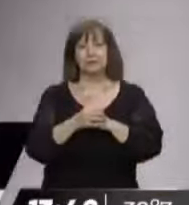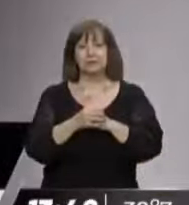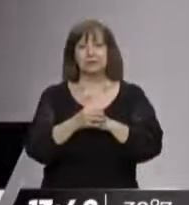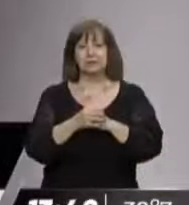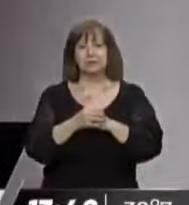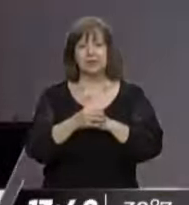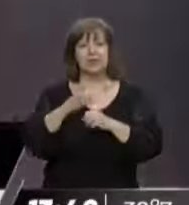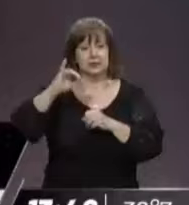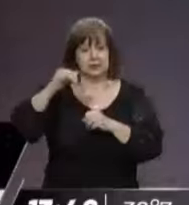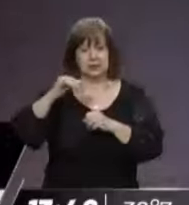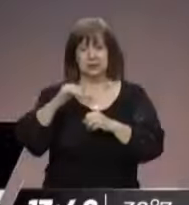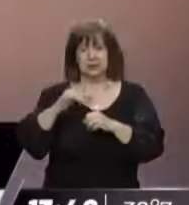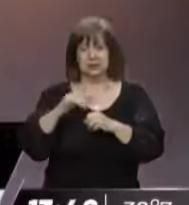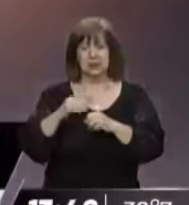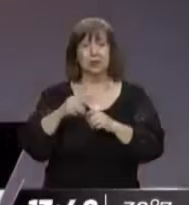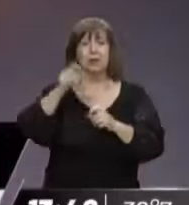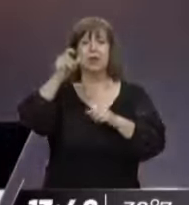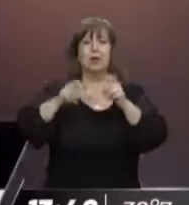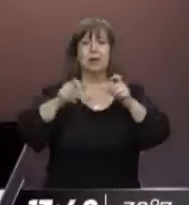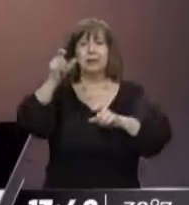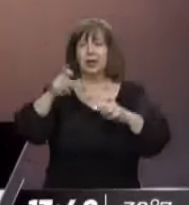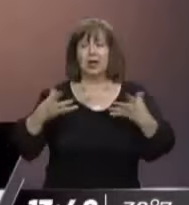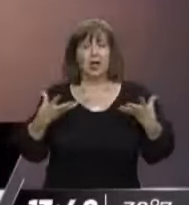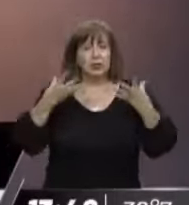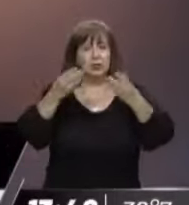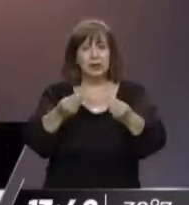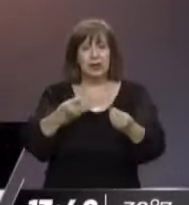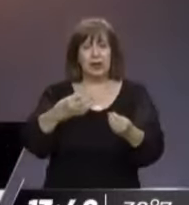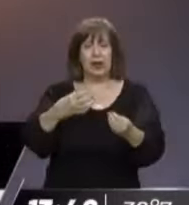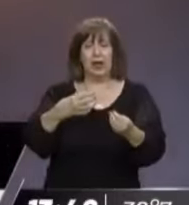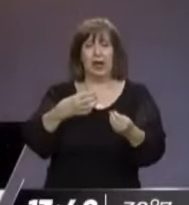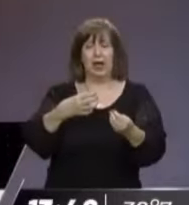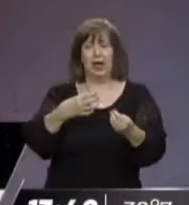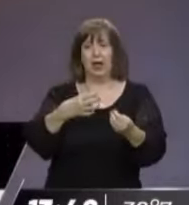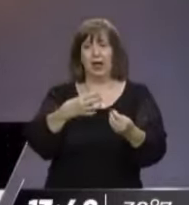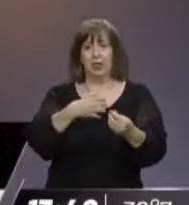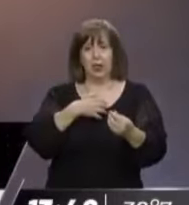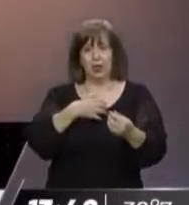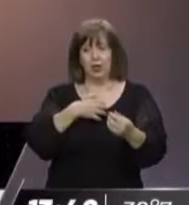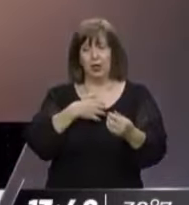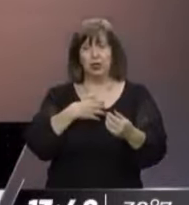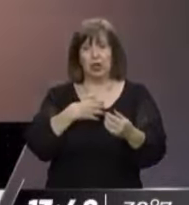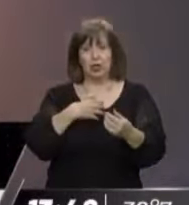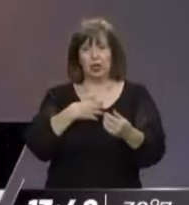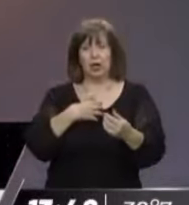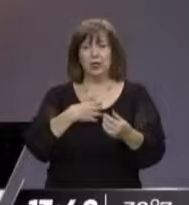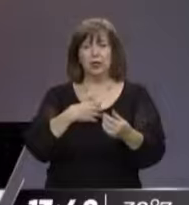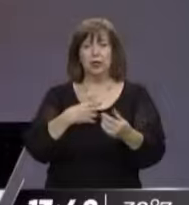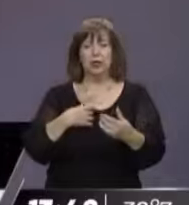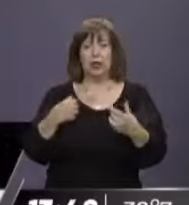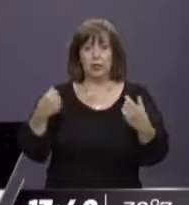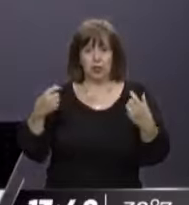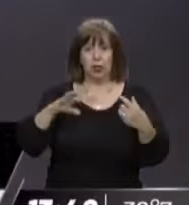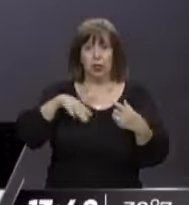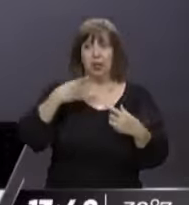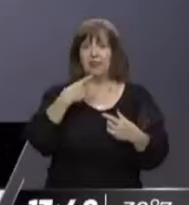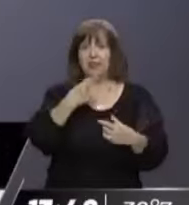Totalmente, totalmente, porque las personas ayudaban al conductor de la camioneta que les decía cuando llegaron y chocaron,